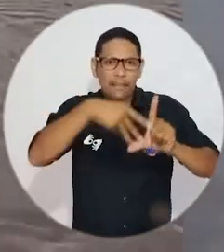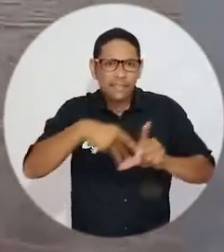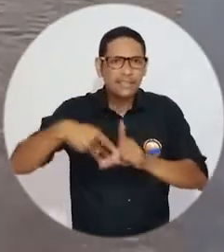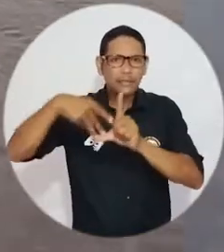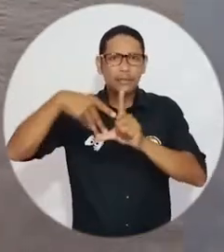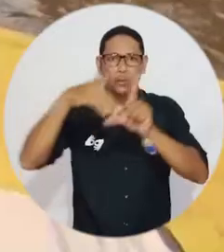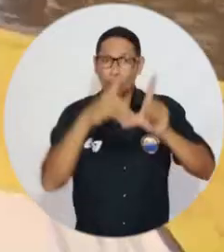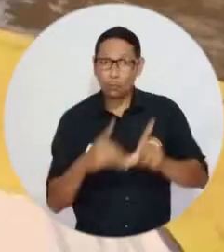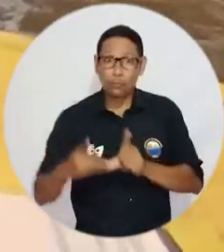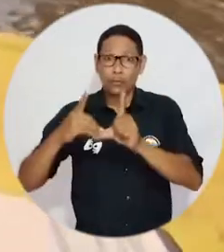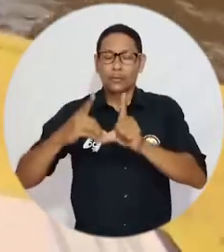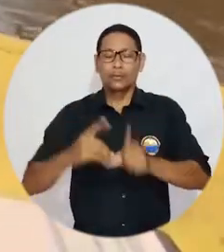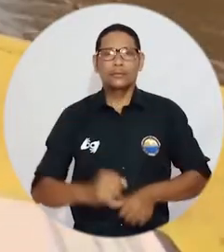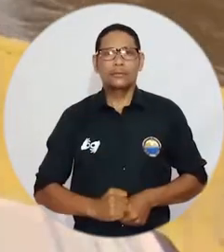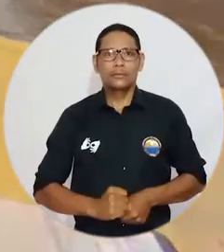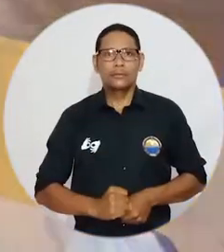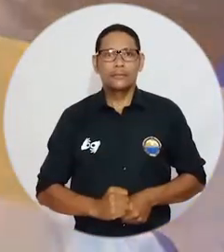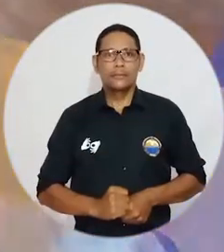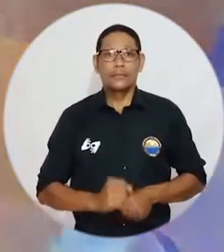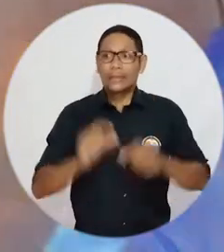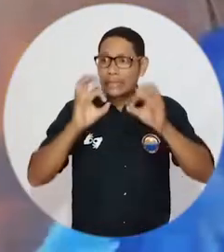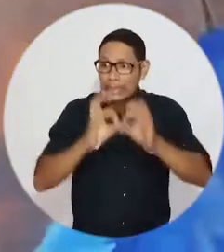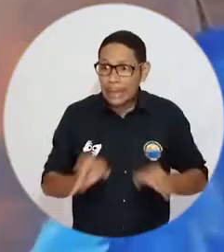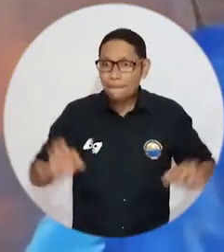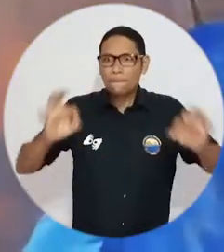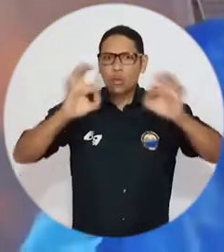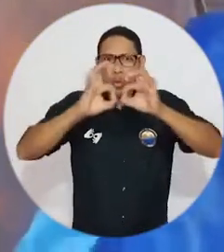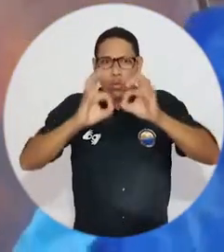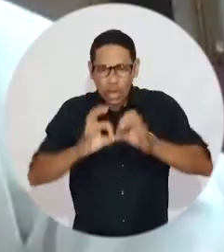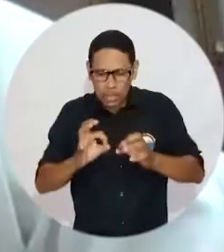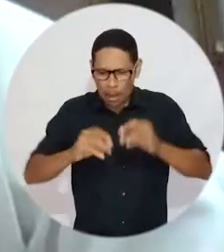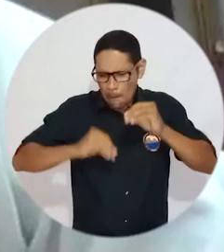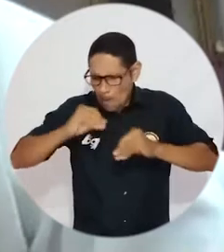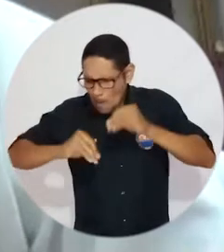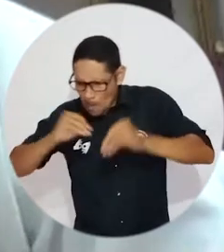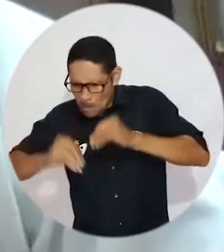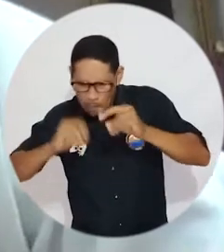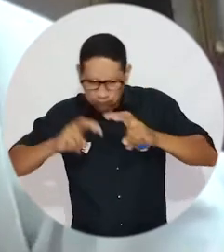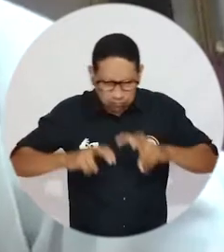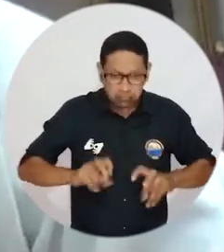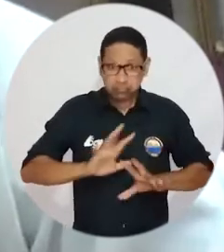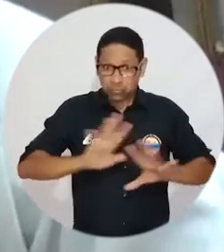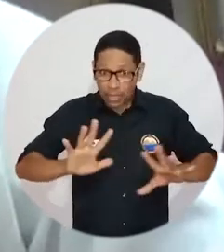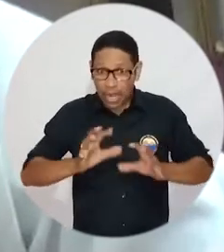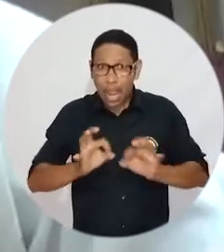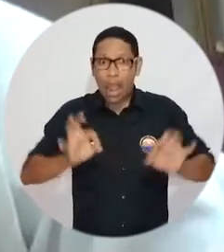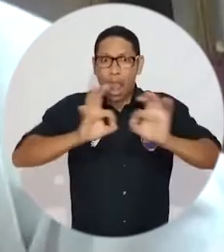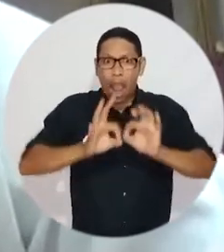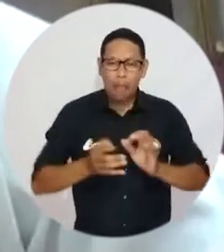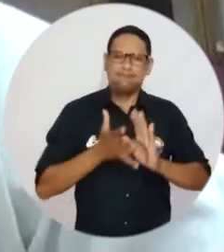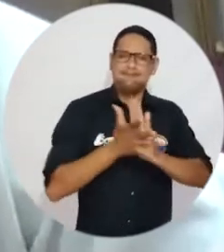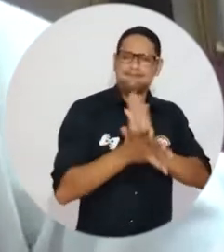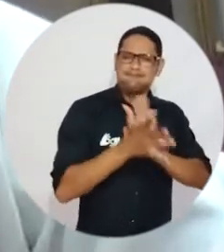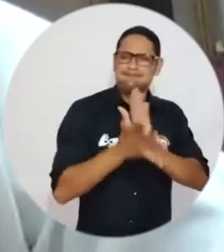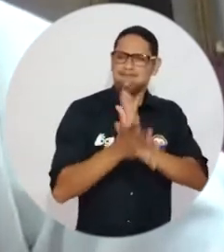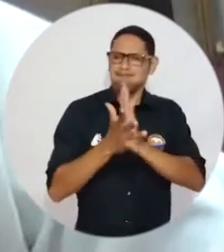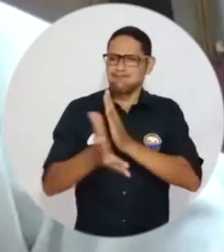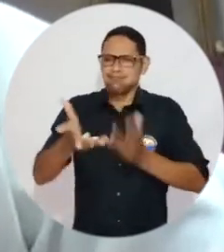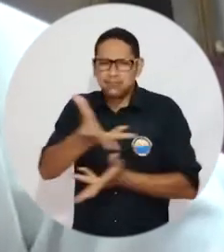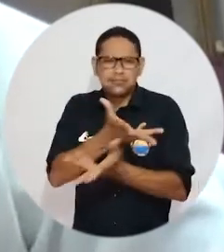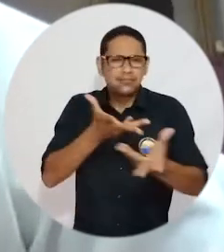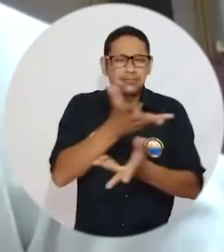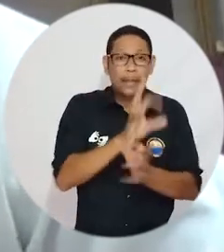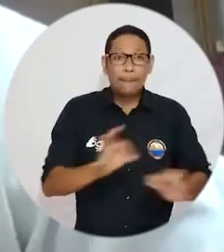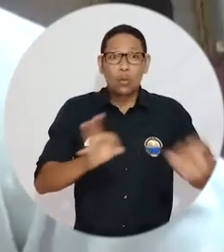en maestrías, en doctorados. Es importante poder socializar los resultados porque de alguna manera se apropia el